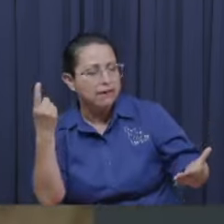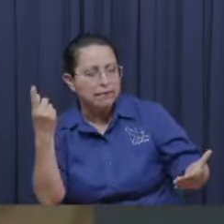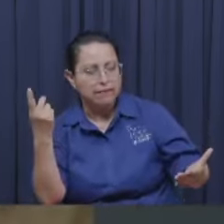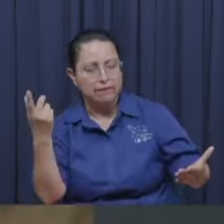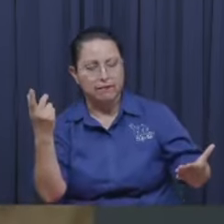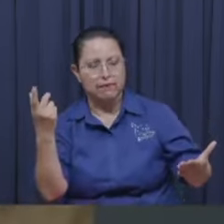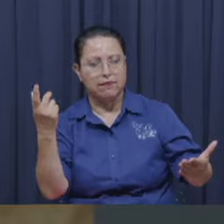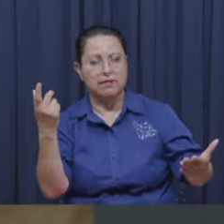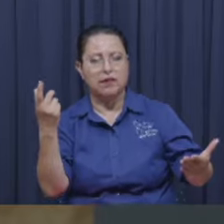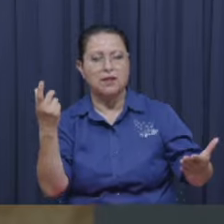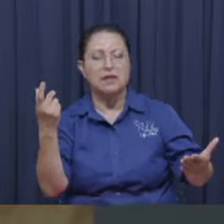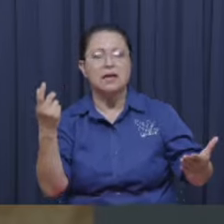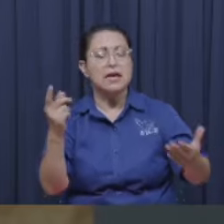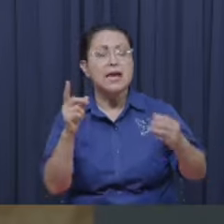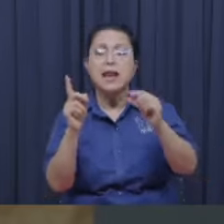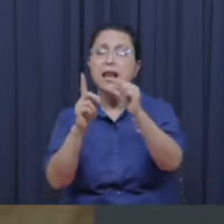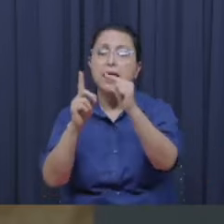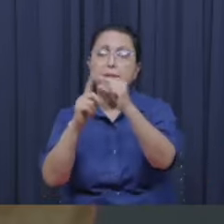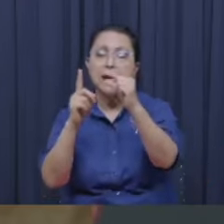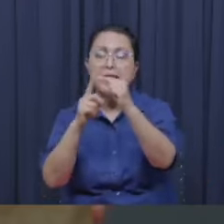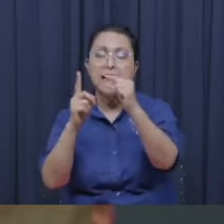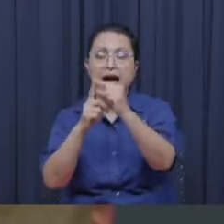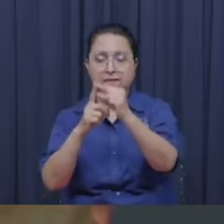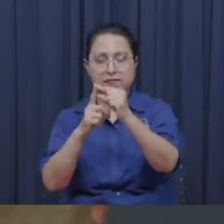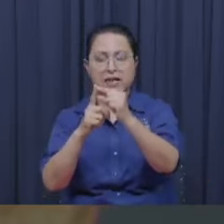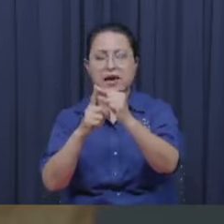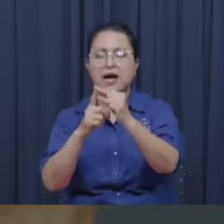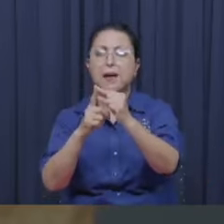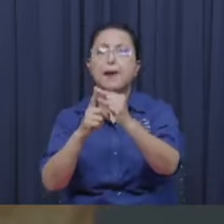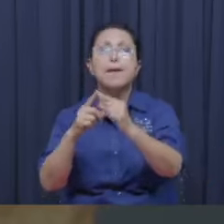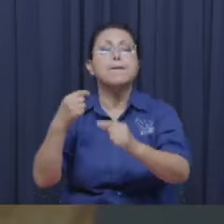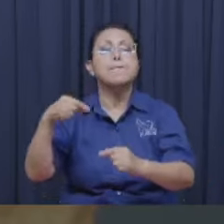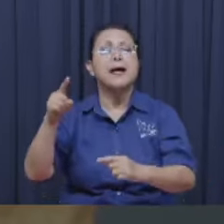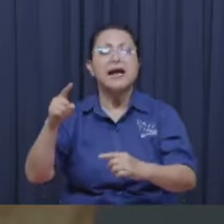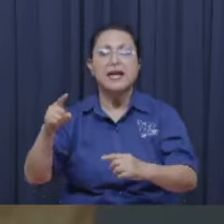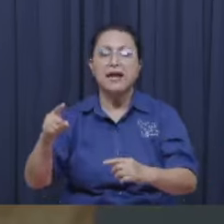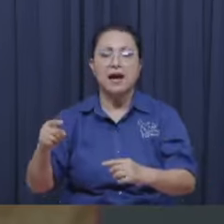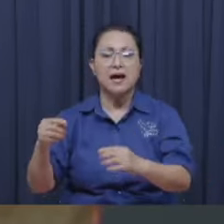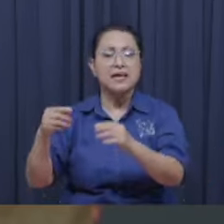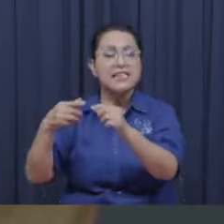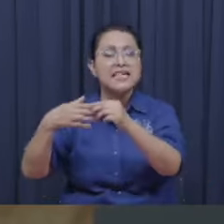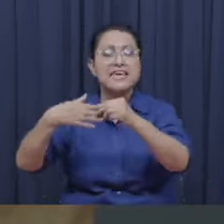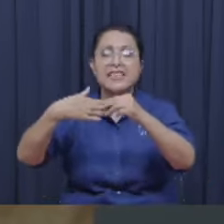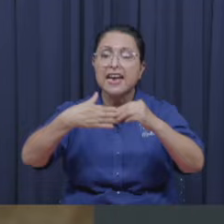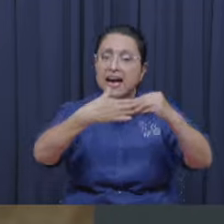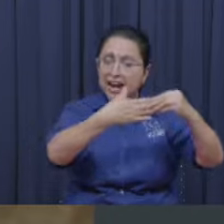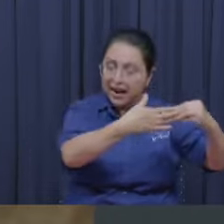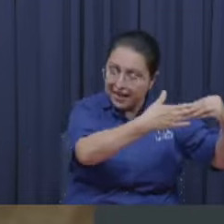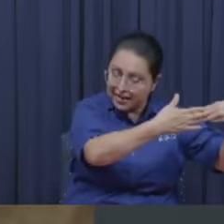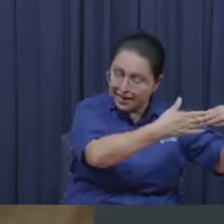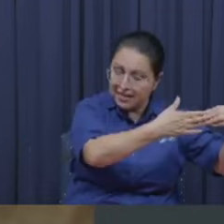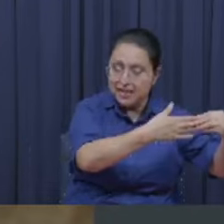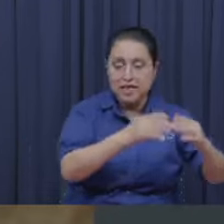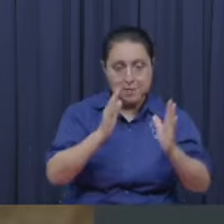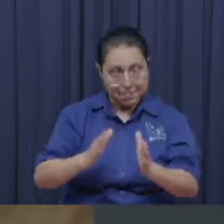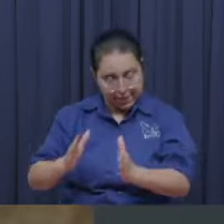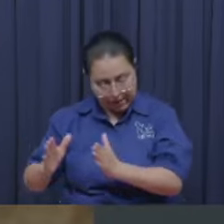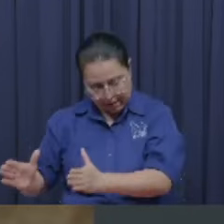es para bendición, equiparnos a nosotros, orientarnos. Pero entonces viene el Señor y dice: